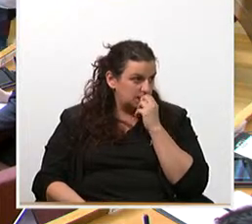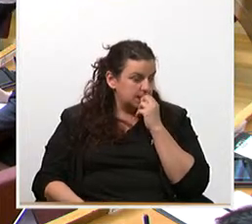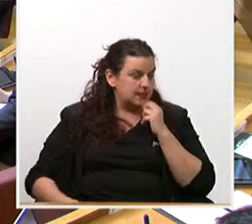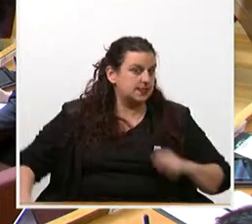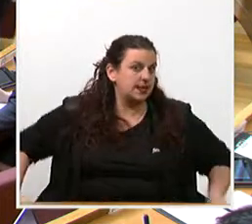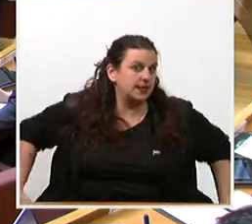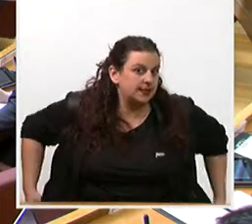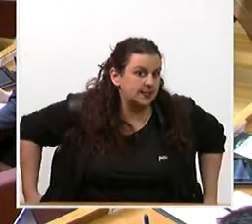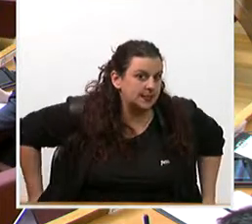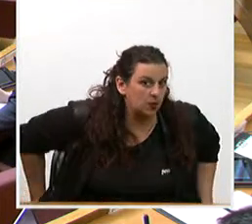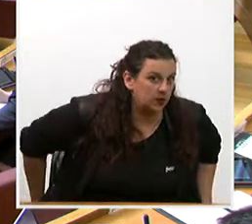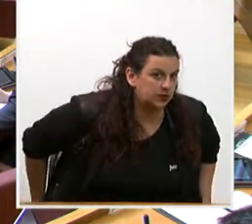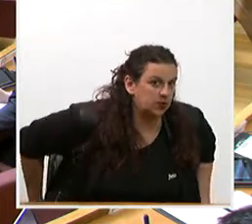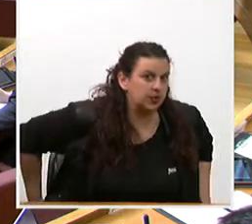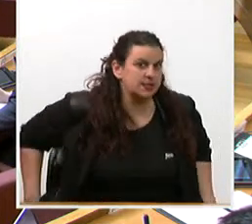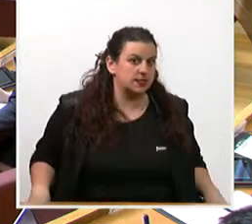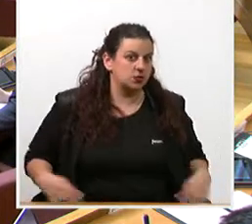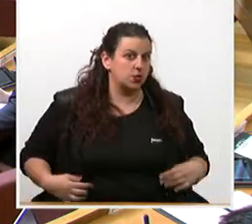rovira